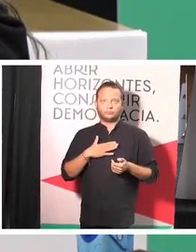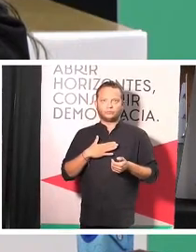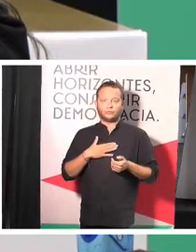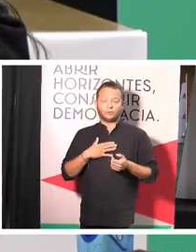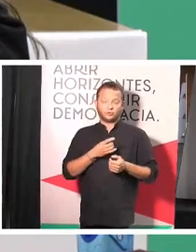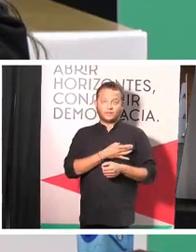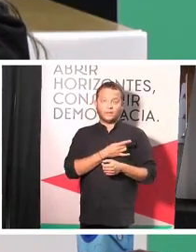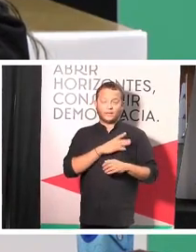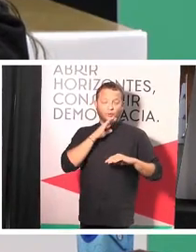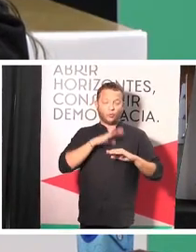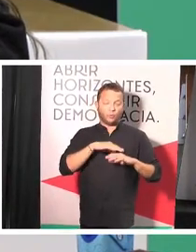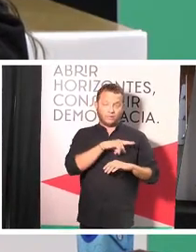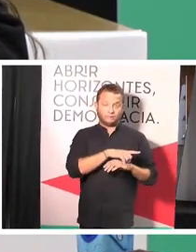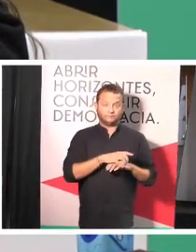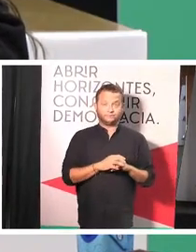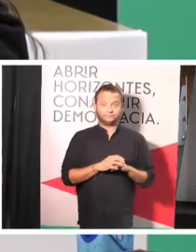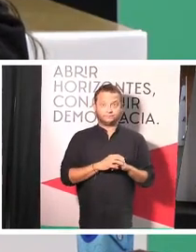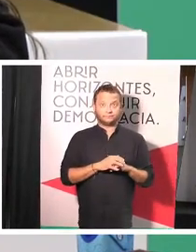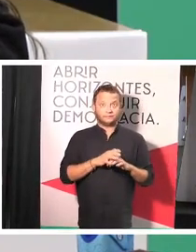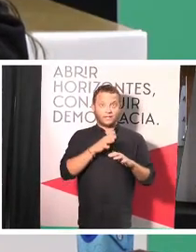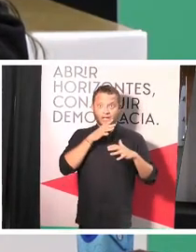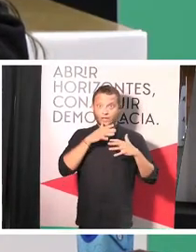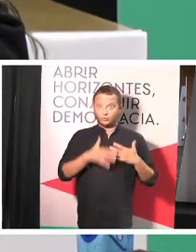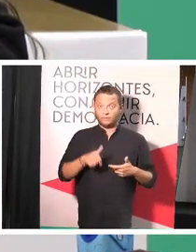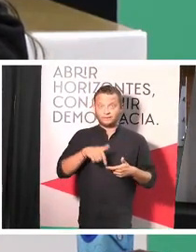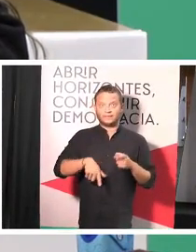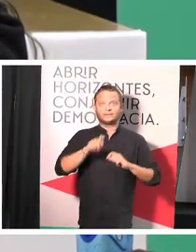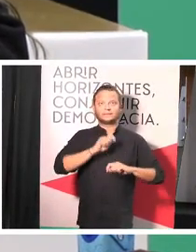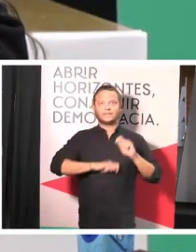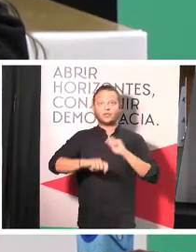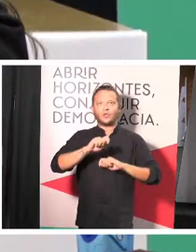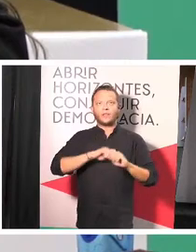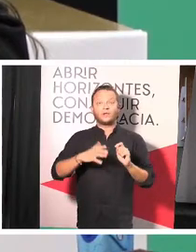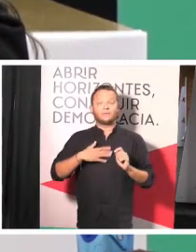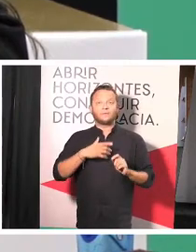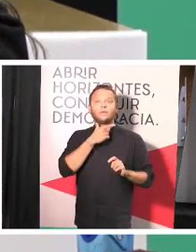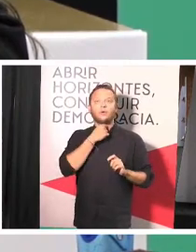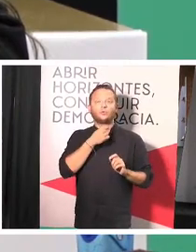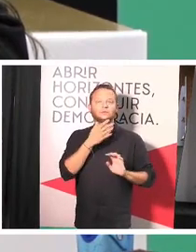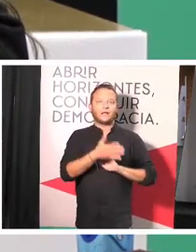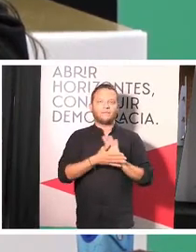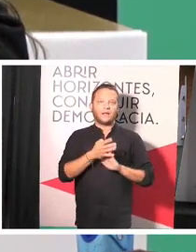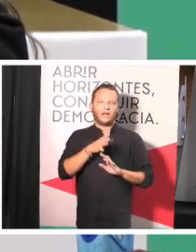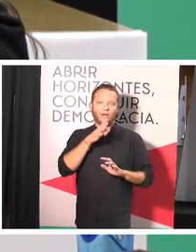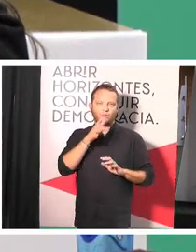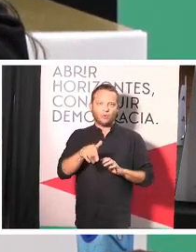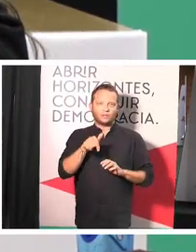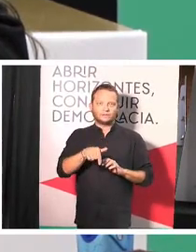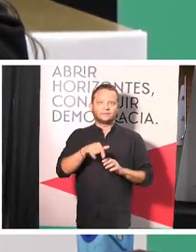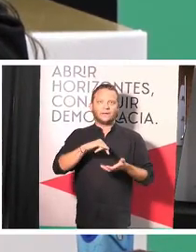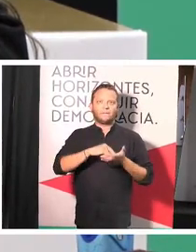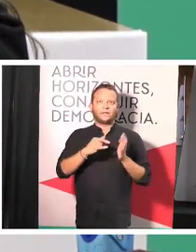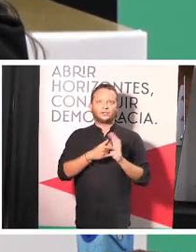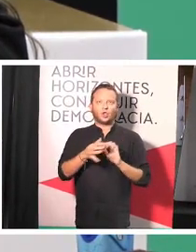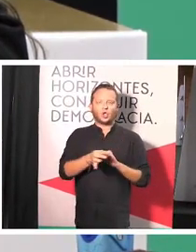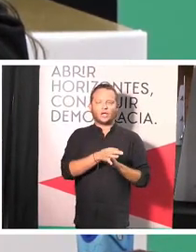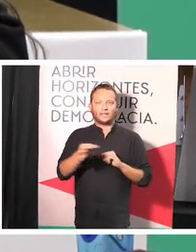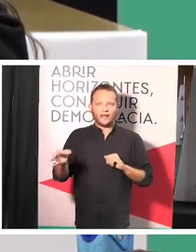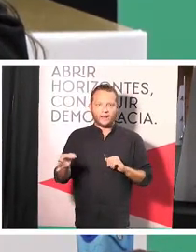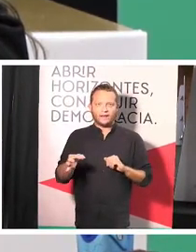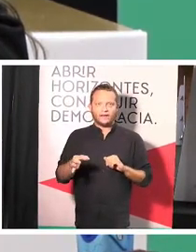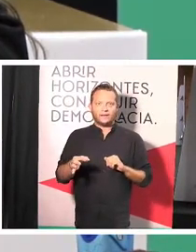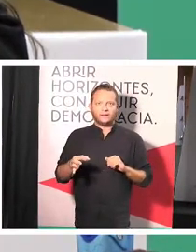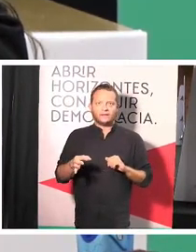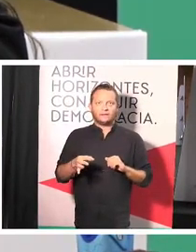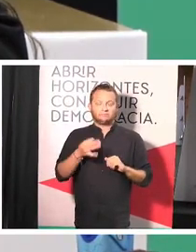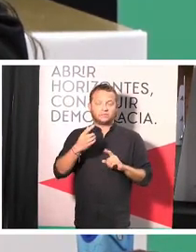los propios sindicatos. Actualmente estas asociaciones de las que me gusta hablar porque creo que es un método genial y creo